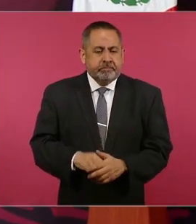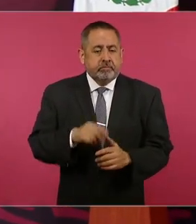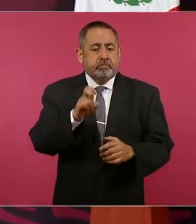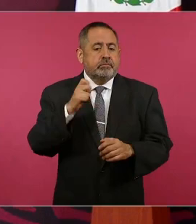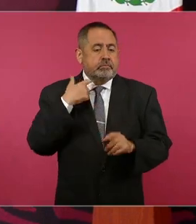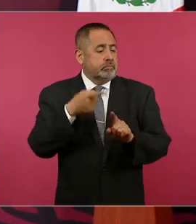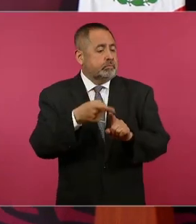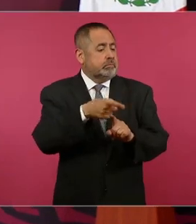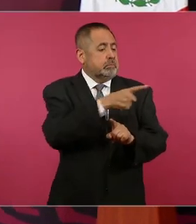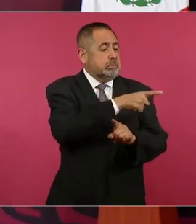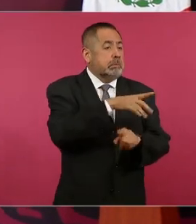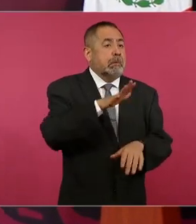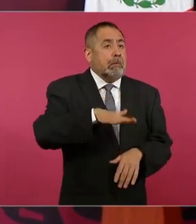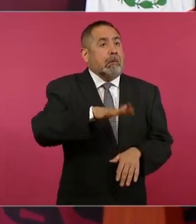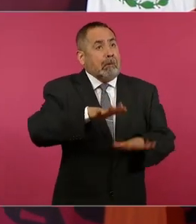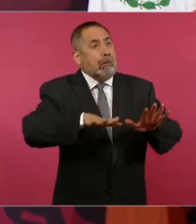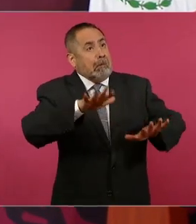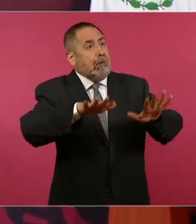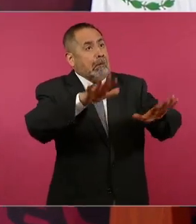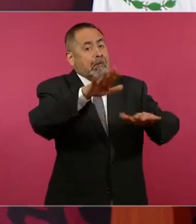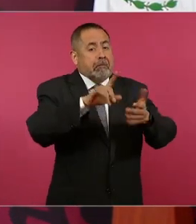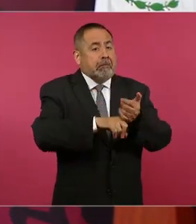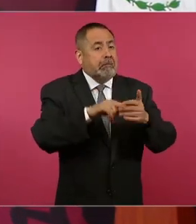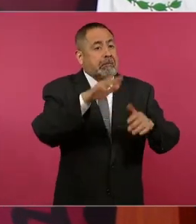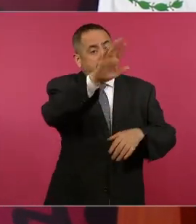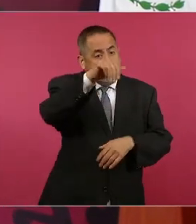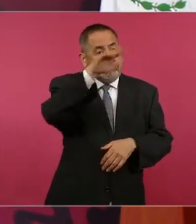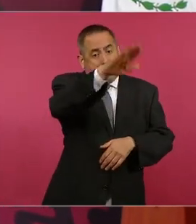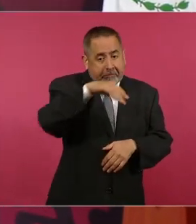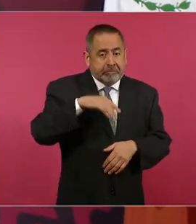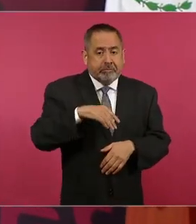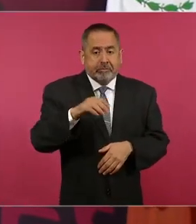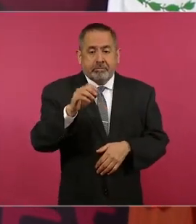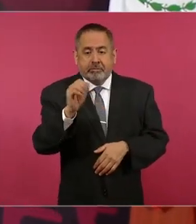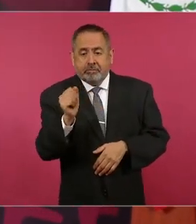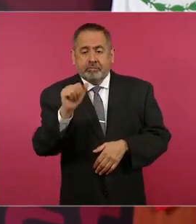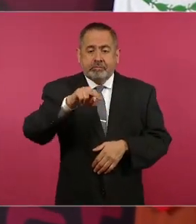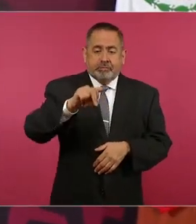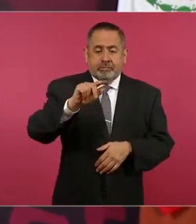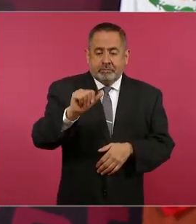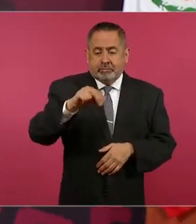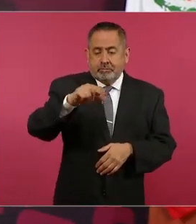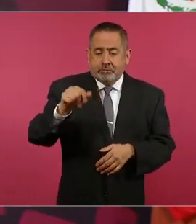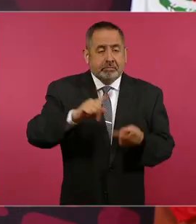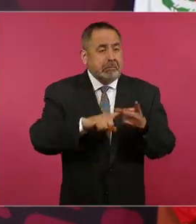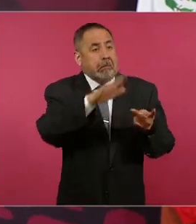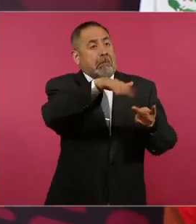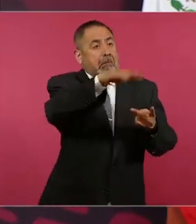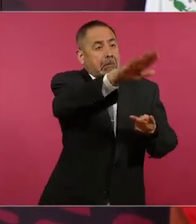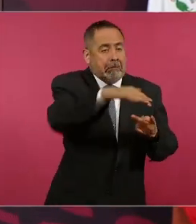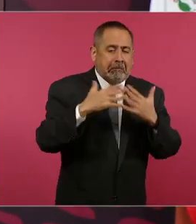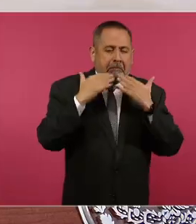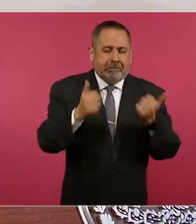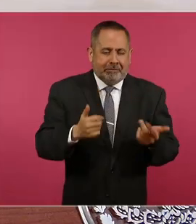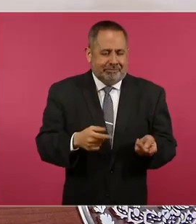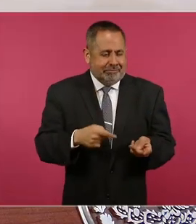antepasados fueron a buscar a Santana y fueron a buscar a Maximiliano